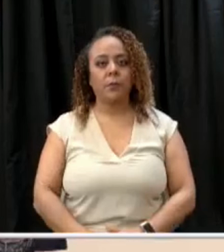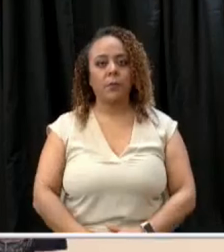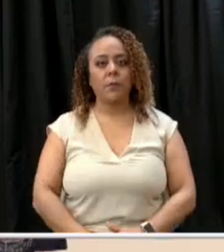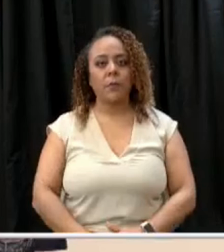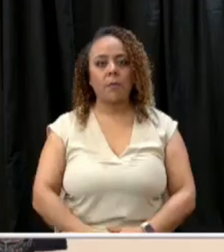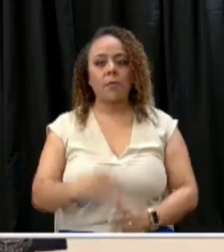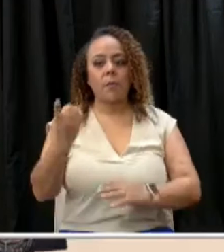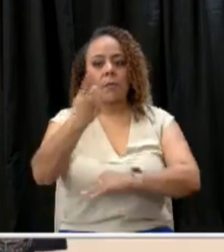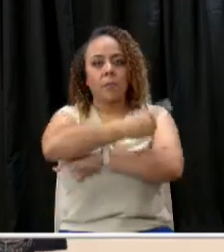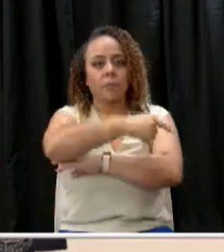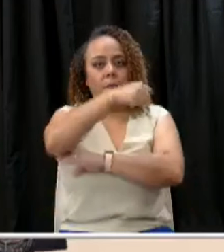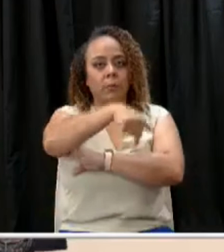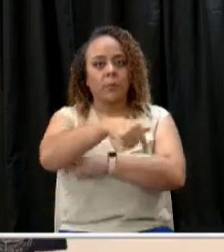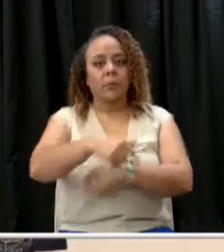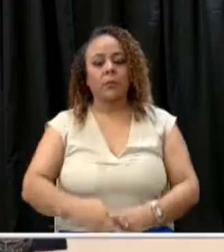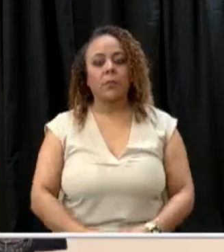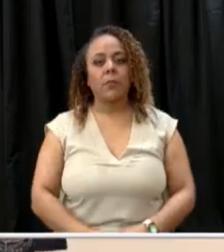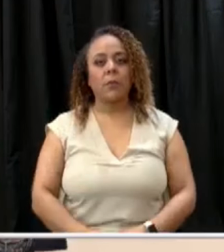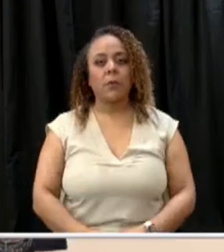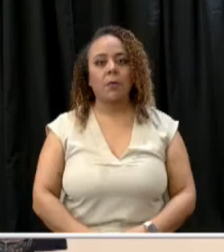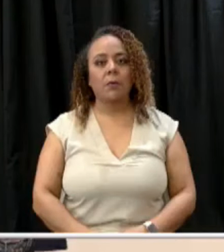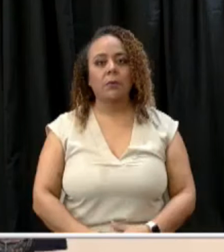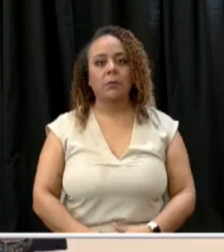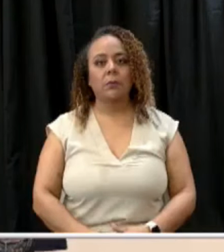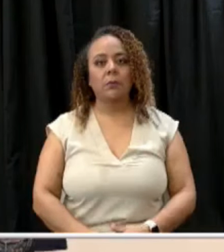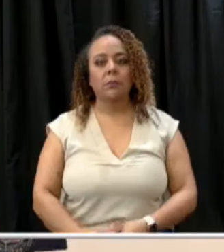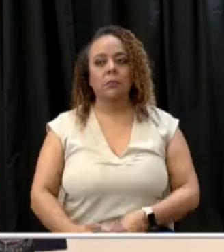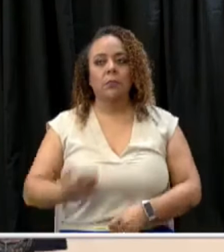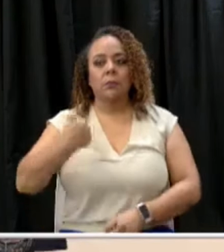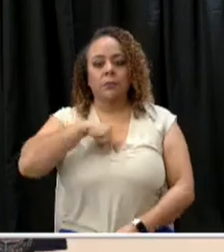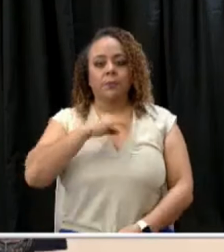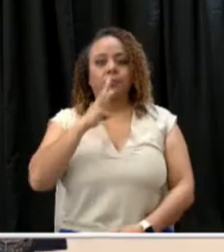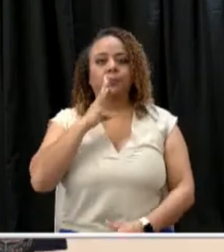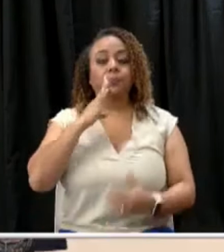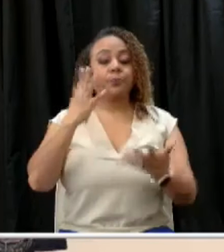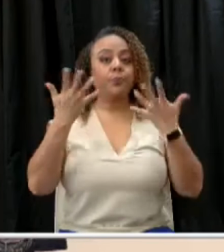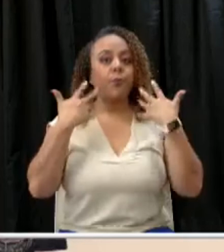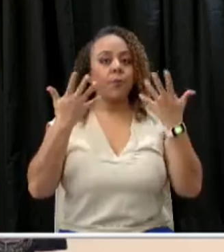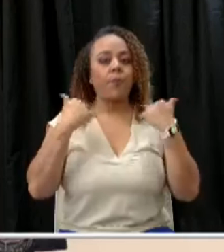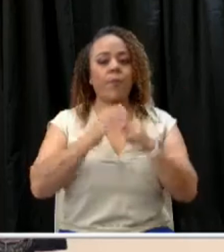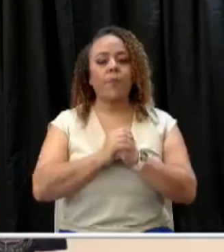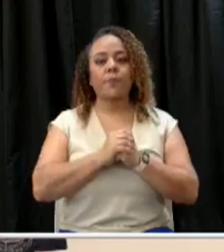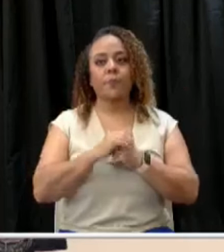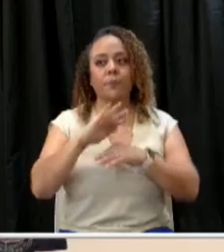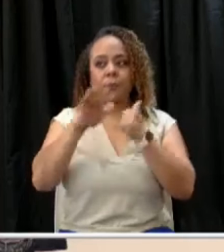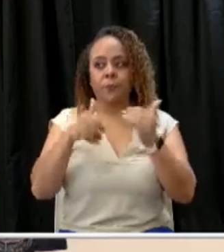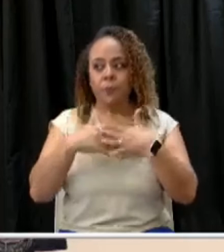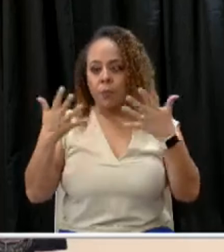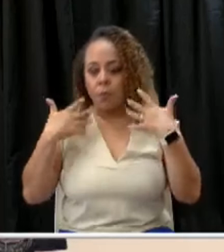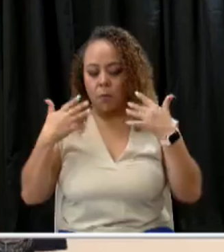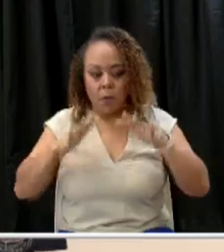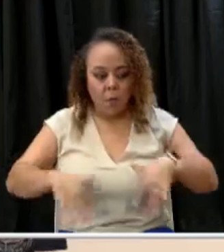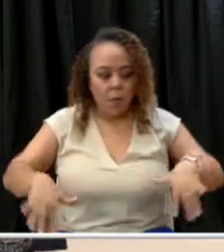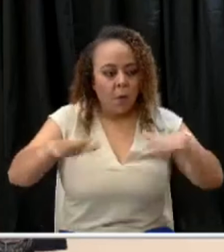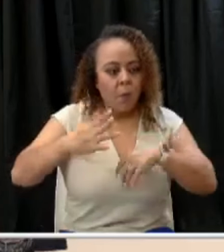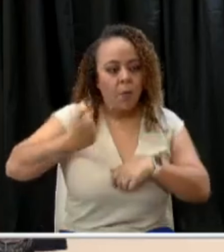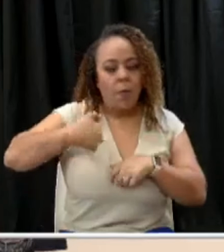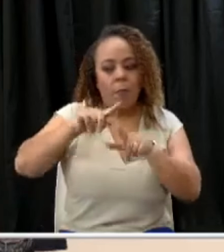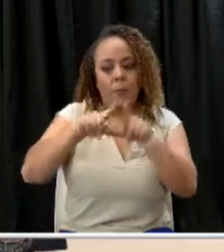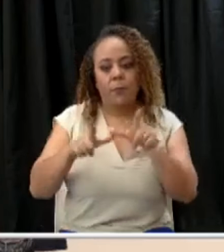en el día de hoy, estamos hablando del calor ambiental, todo el calor que está en el lugar donde nosotros